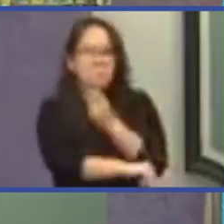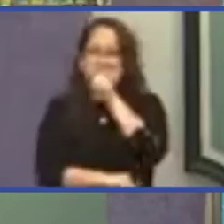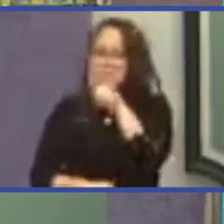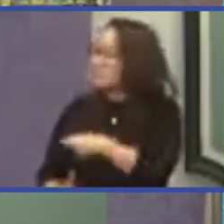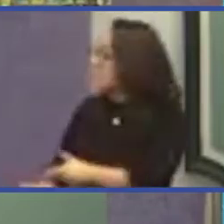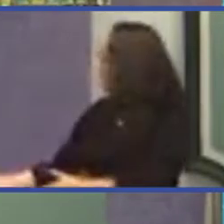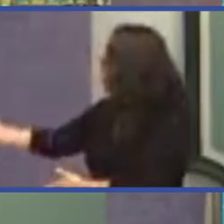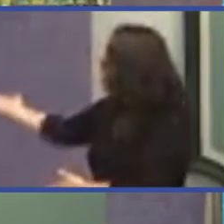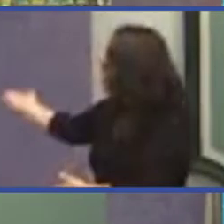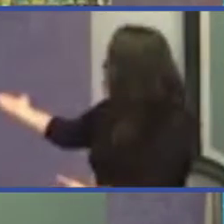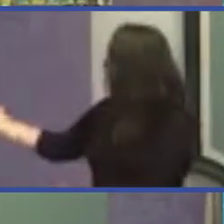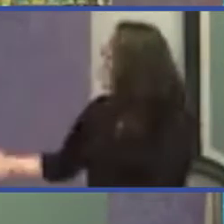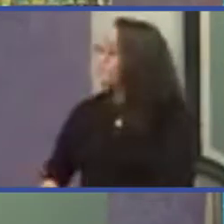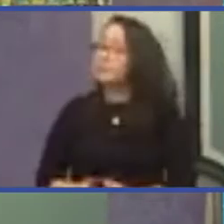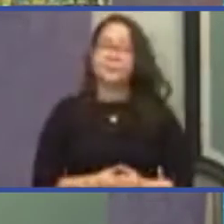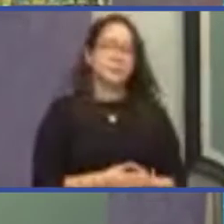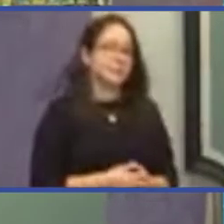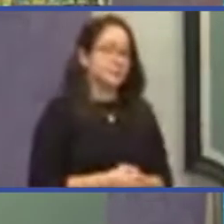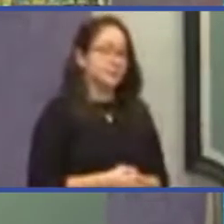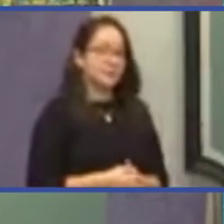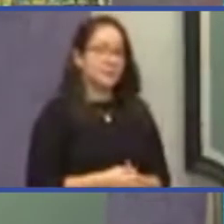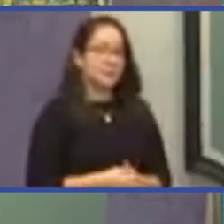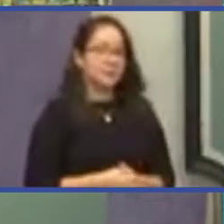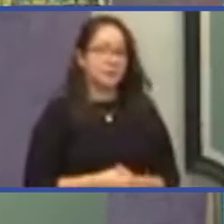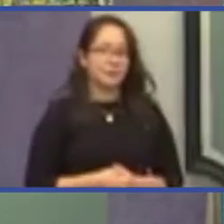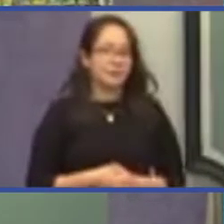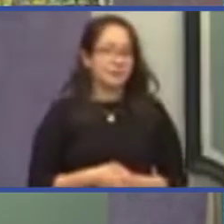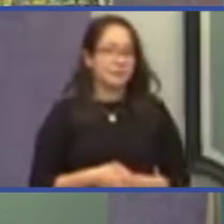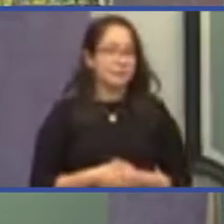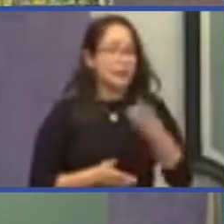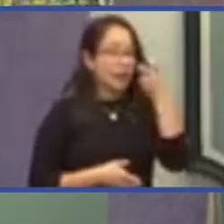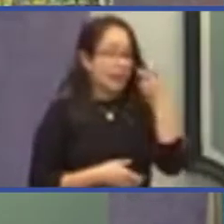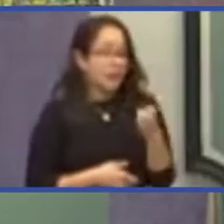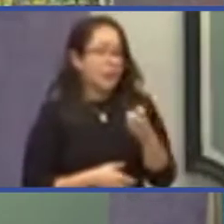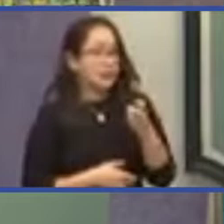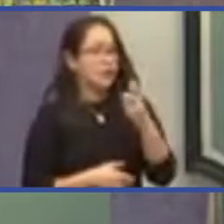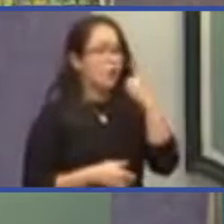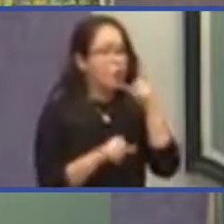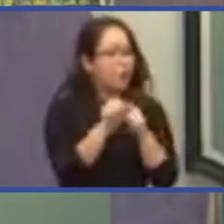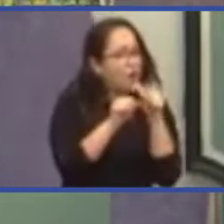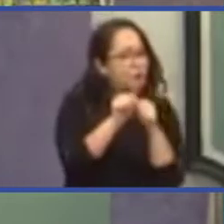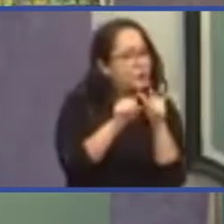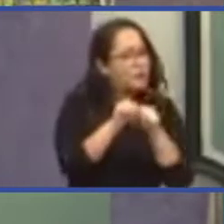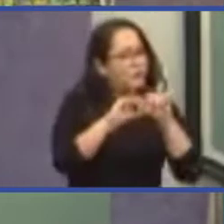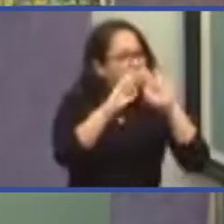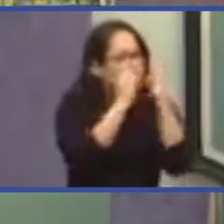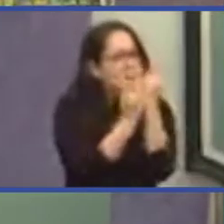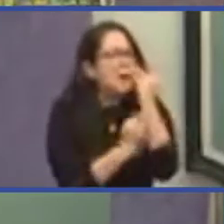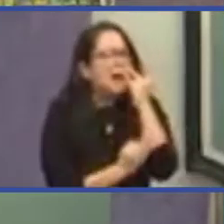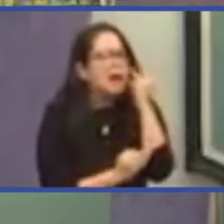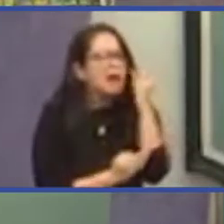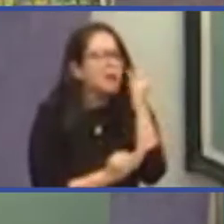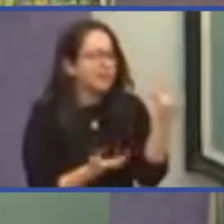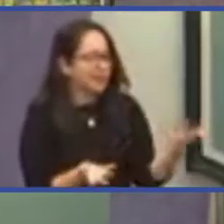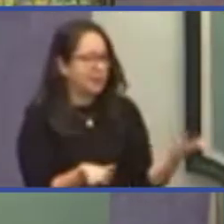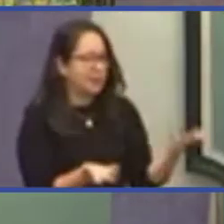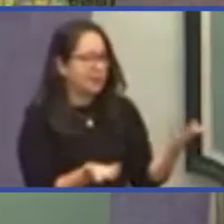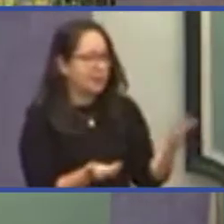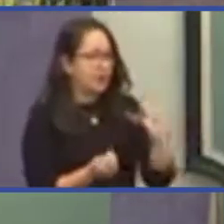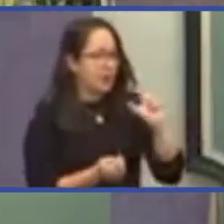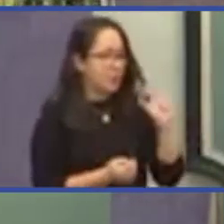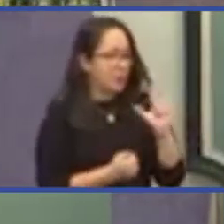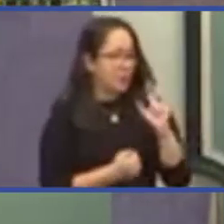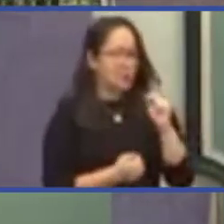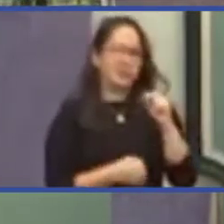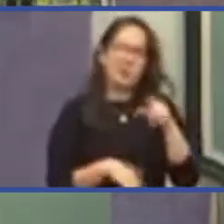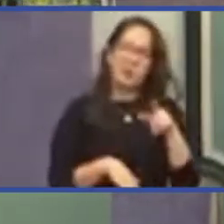plano ¿no? son iguanas de colores y tienen una figura extraña y cuando uno es estudiante de matemáticas